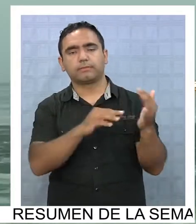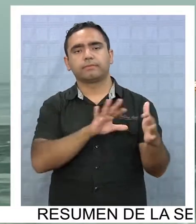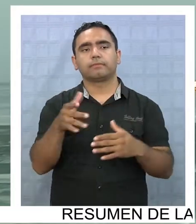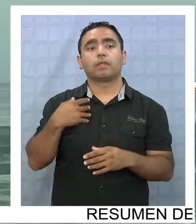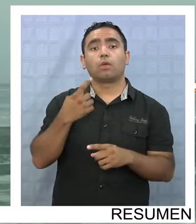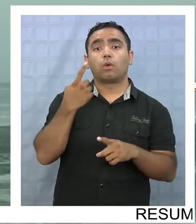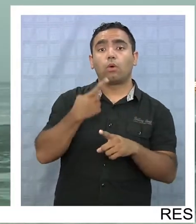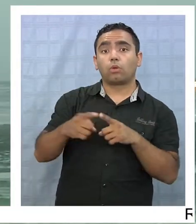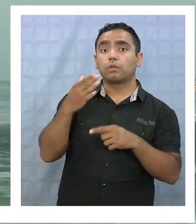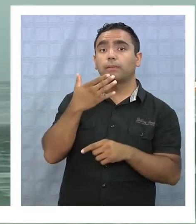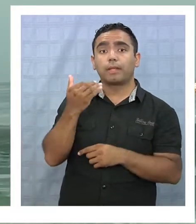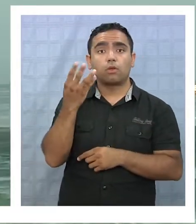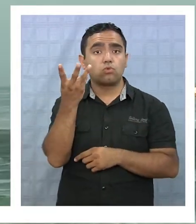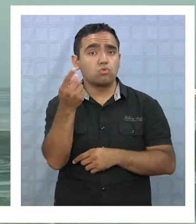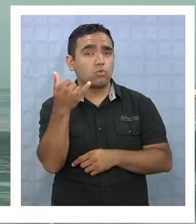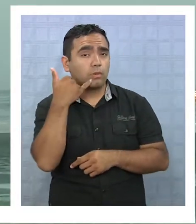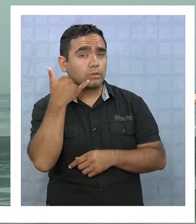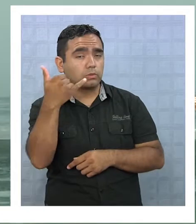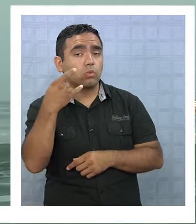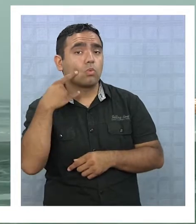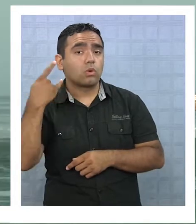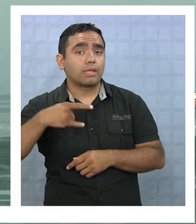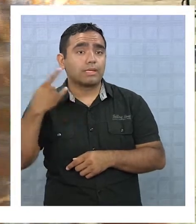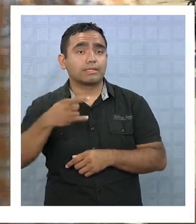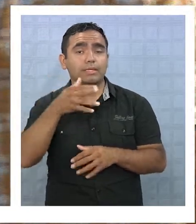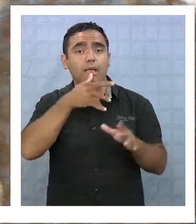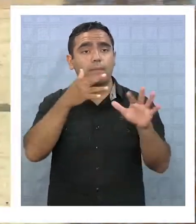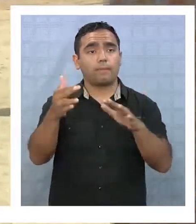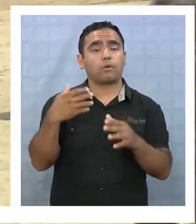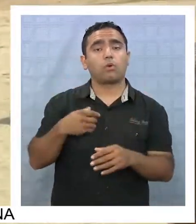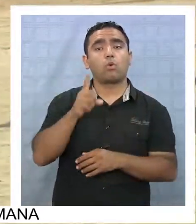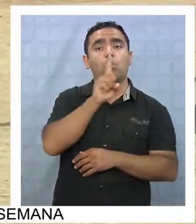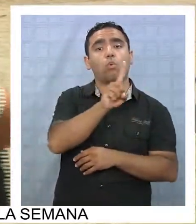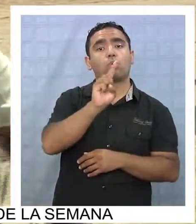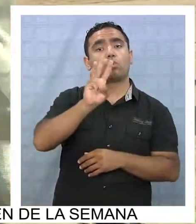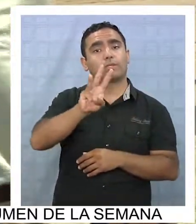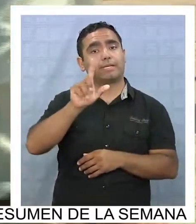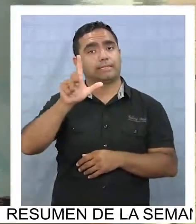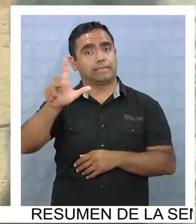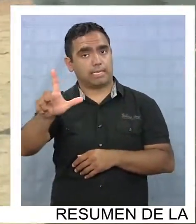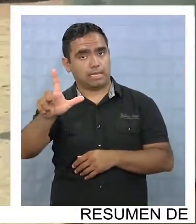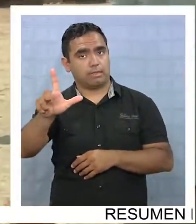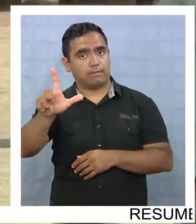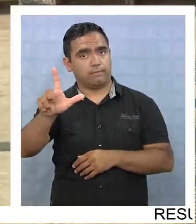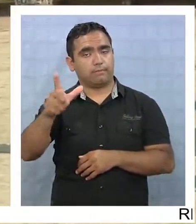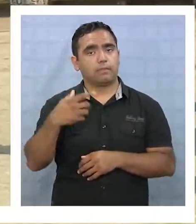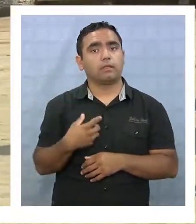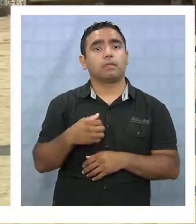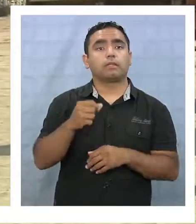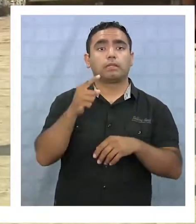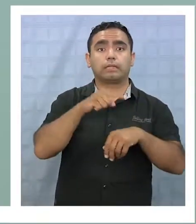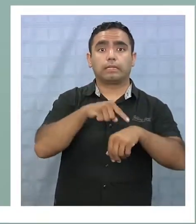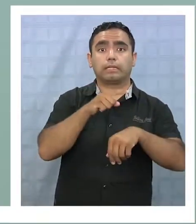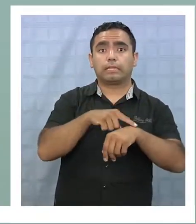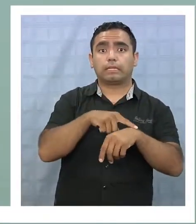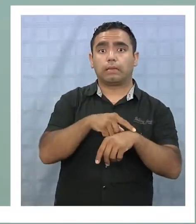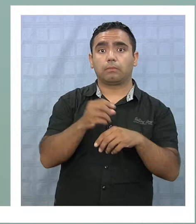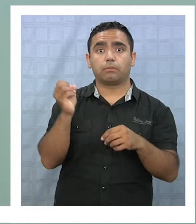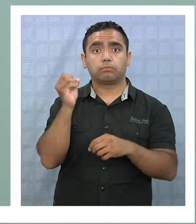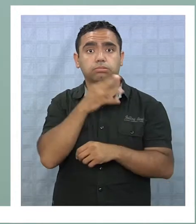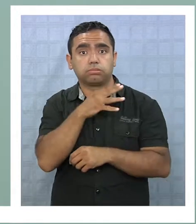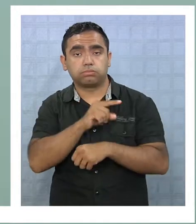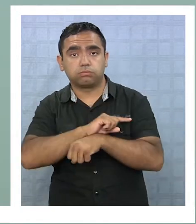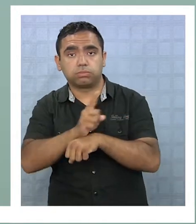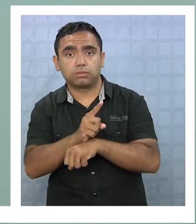parte, el número de emergencias marítimas al que debe llamarse es el 137, en donde el tiempo de reacción se